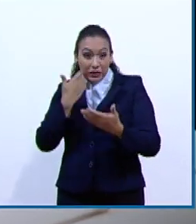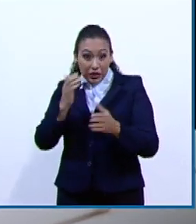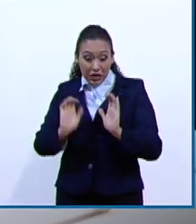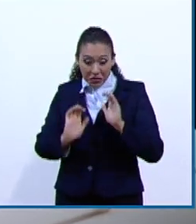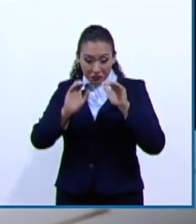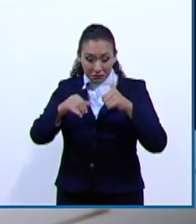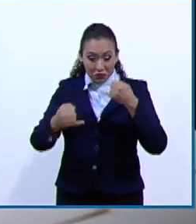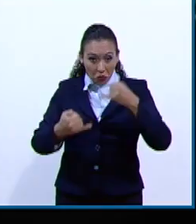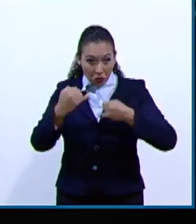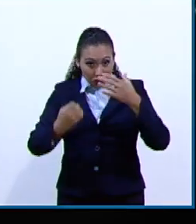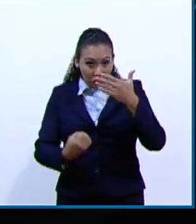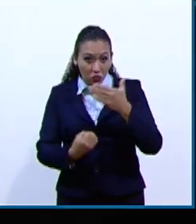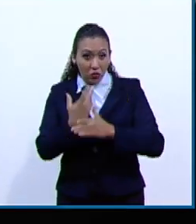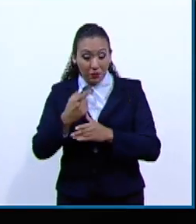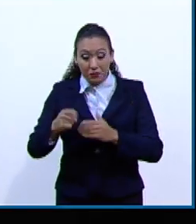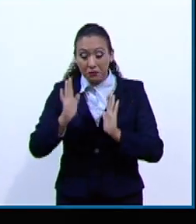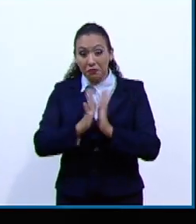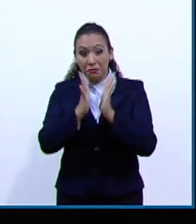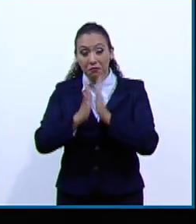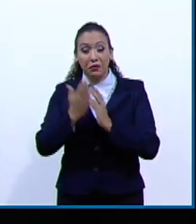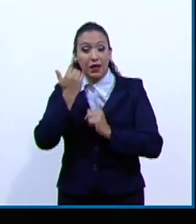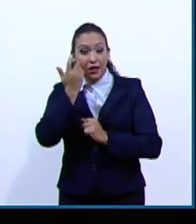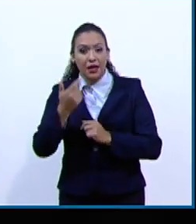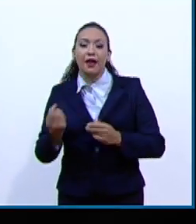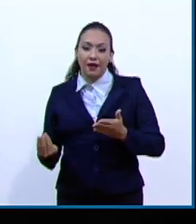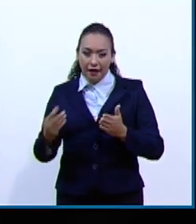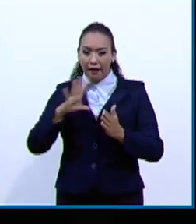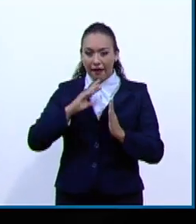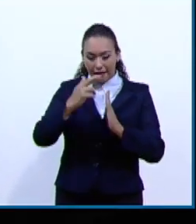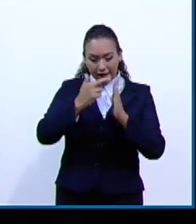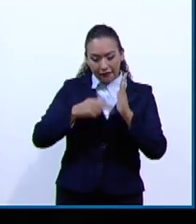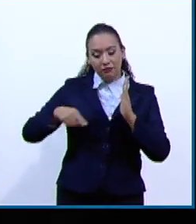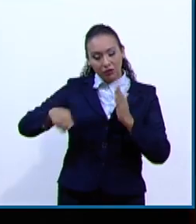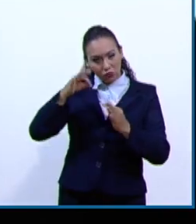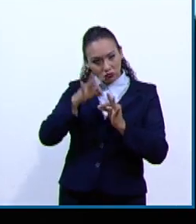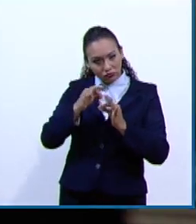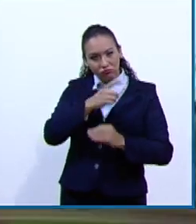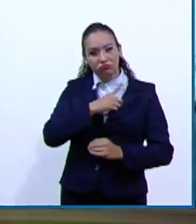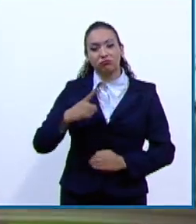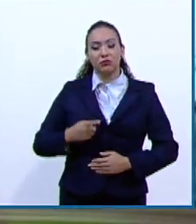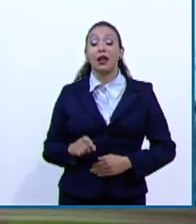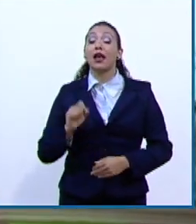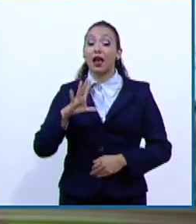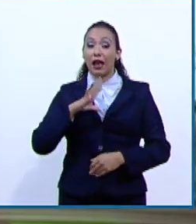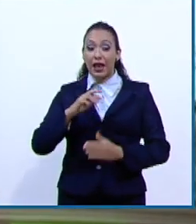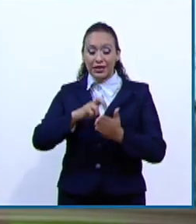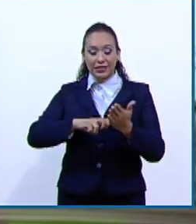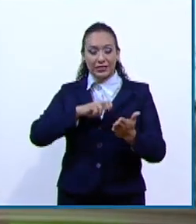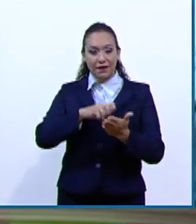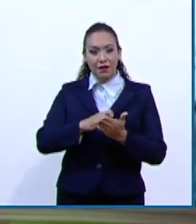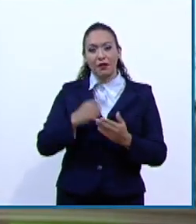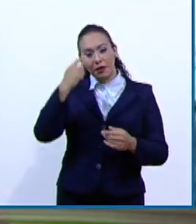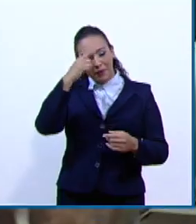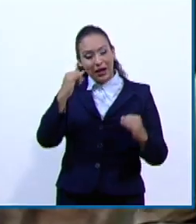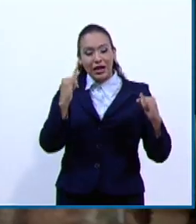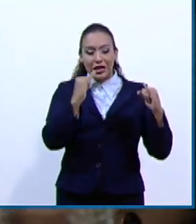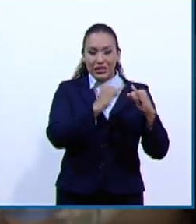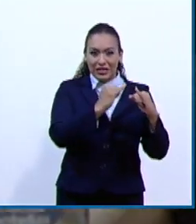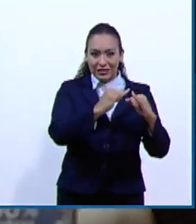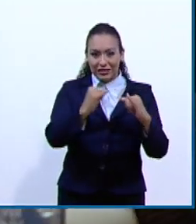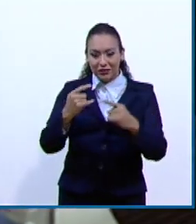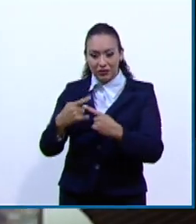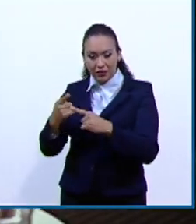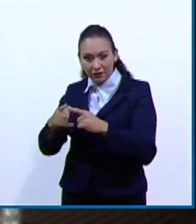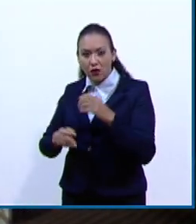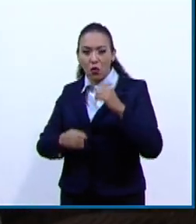en funciones que deseen participar en el proceso. También están vigentes las reformas a las leyes de instituciones y procedimientos